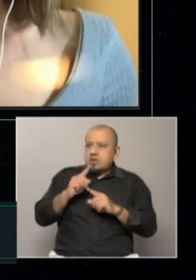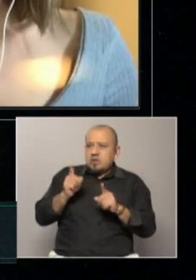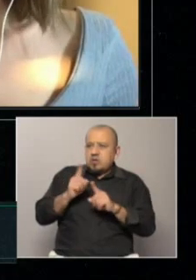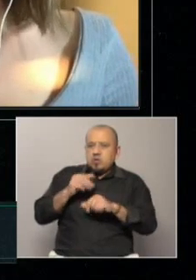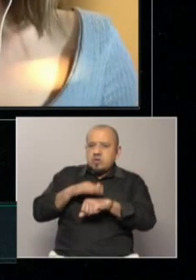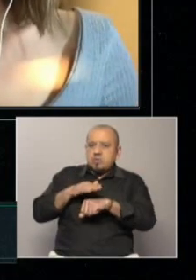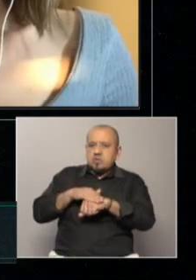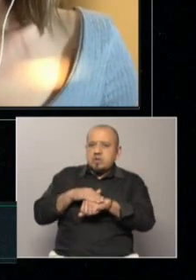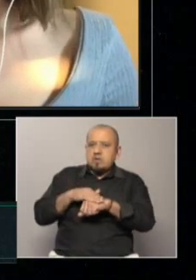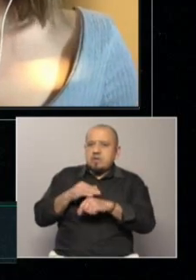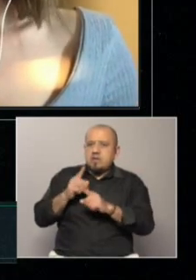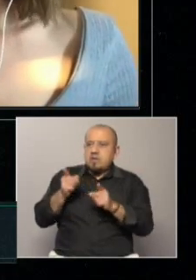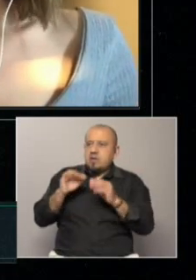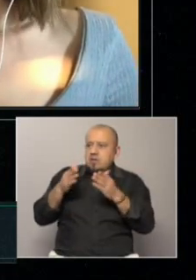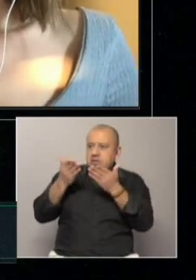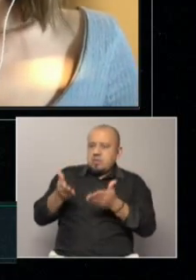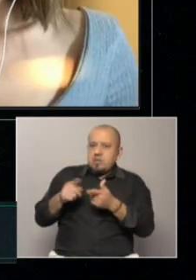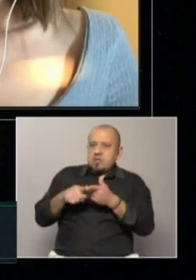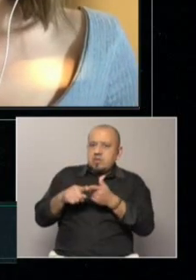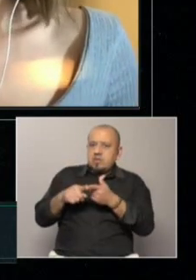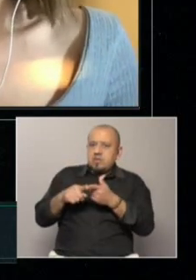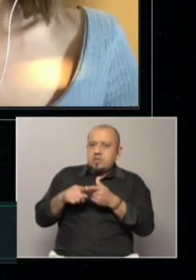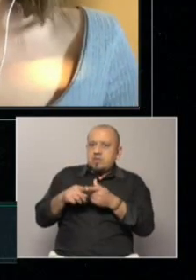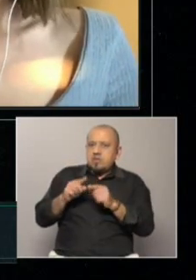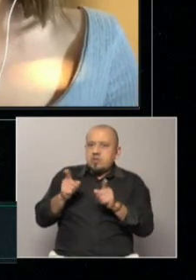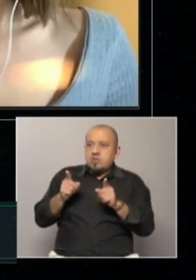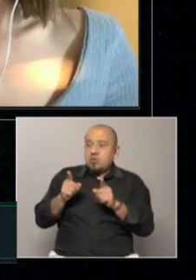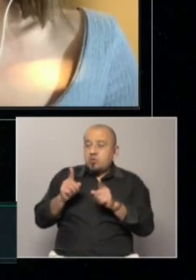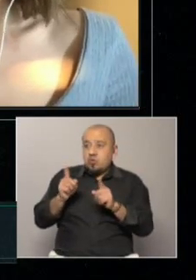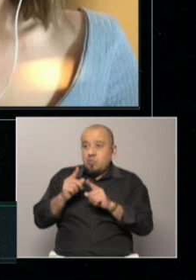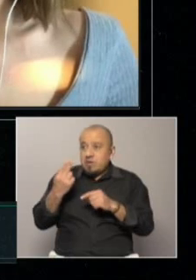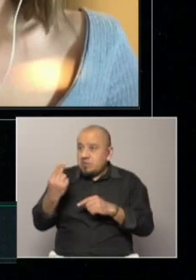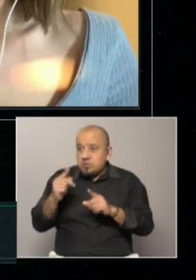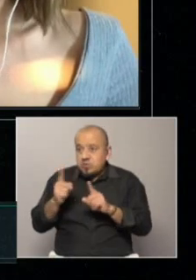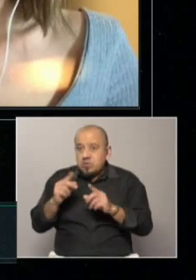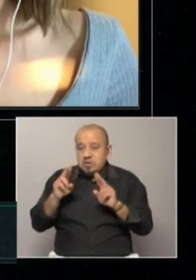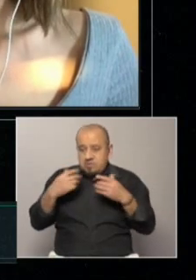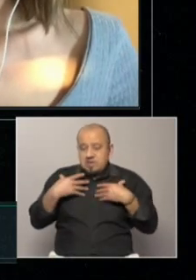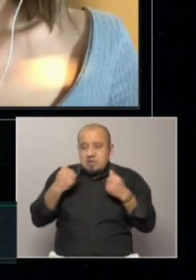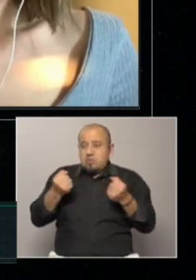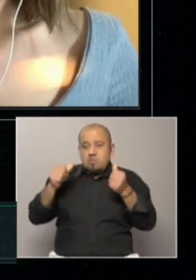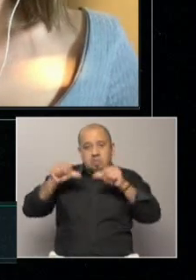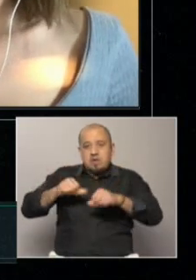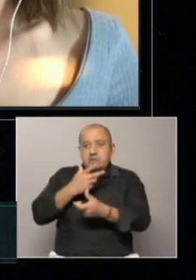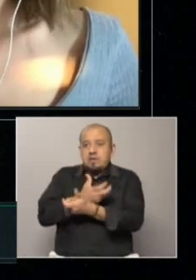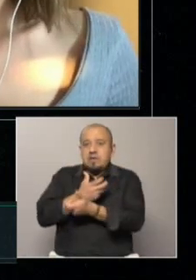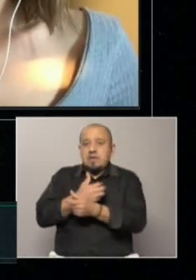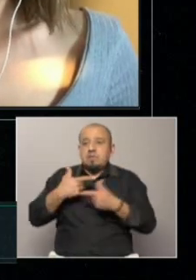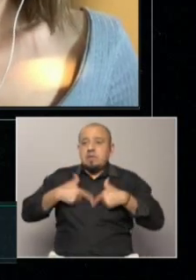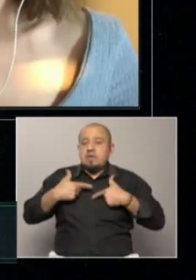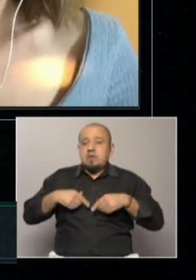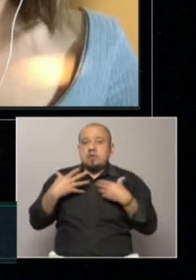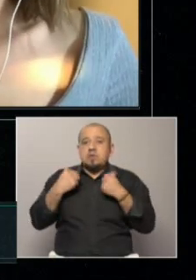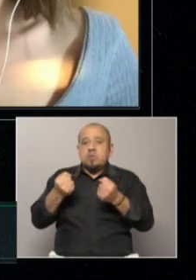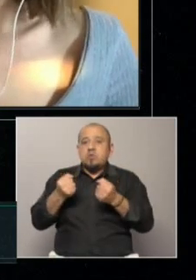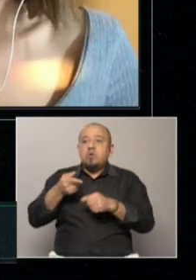irresponsable, irracional, de un producto que no solo no está avalado, sino que es nocivo para la salud. Totalmente. El Ministerio de Salud se